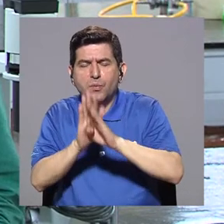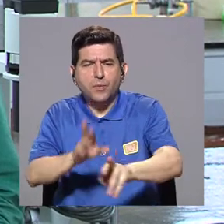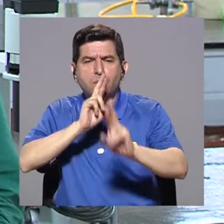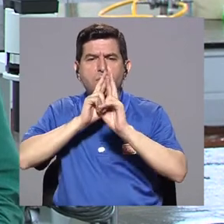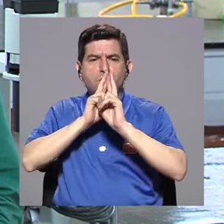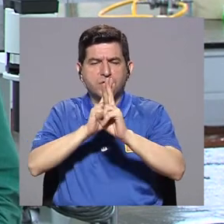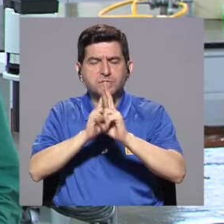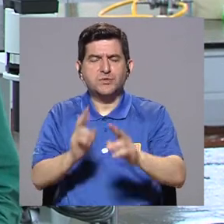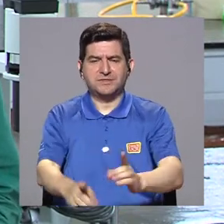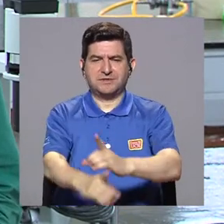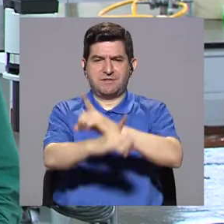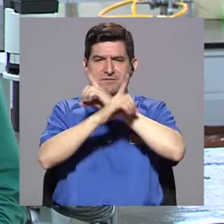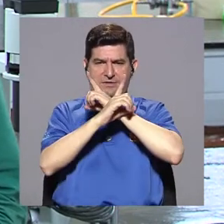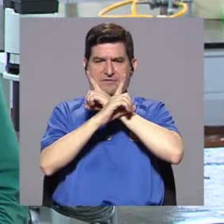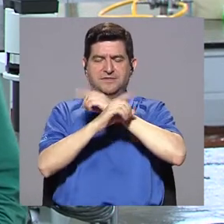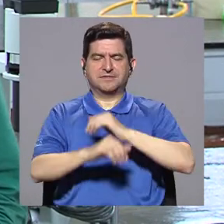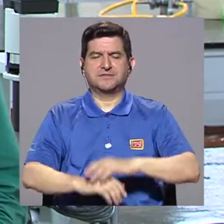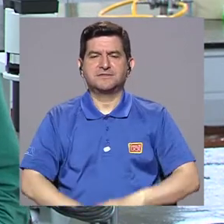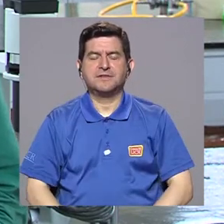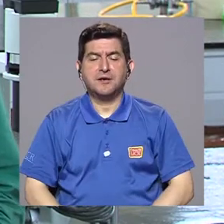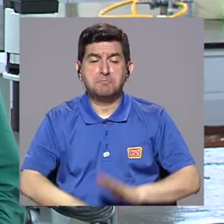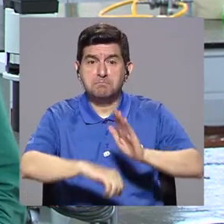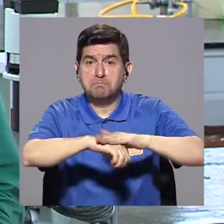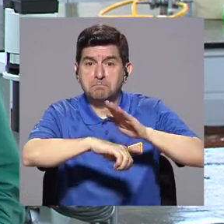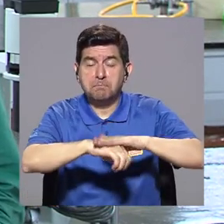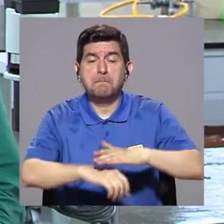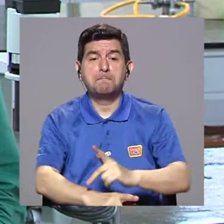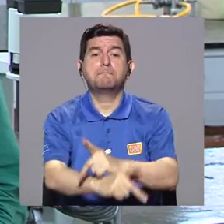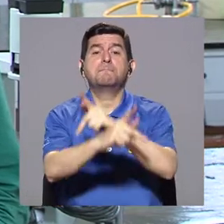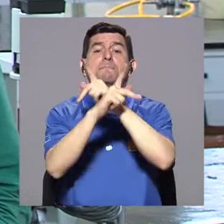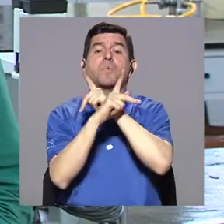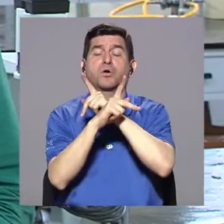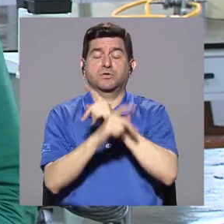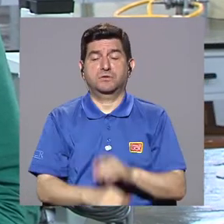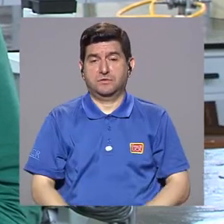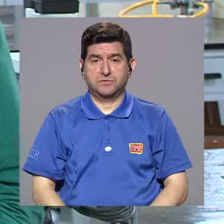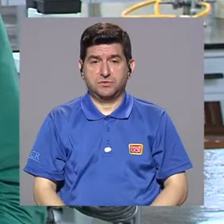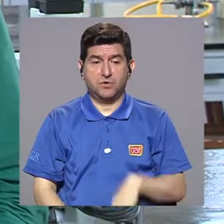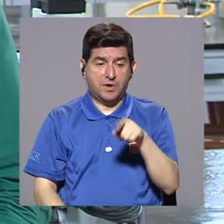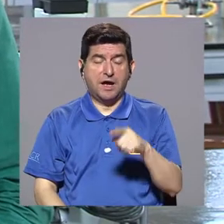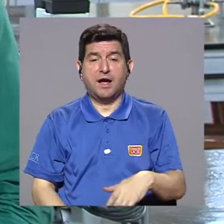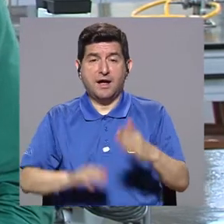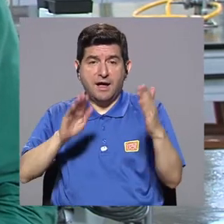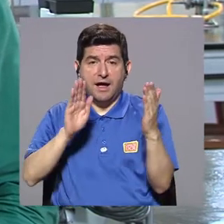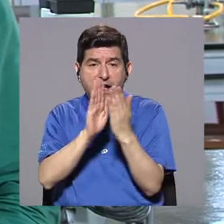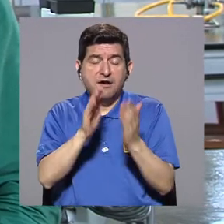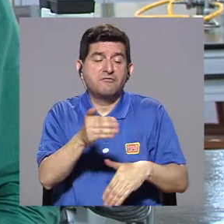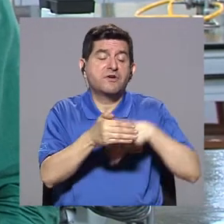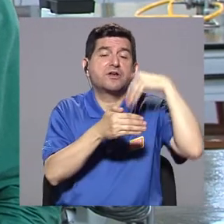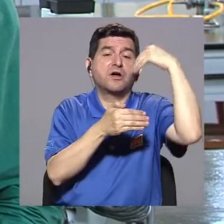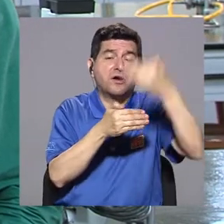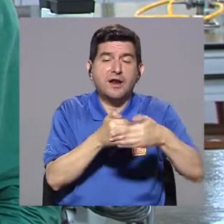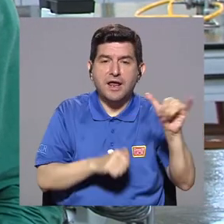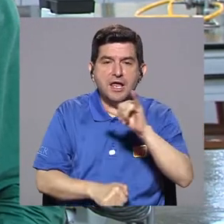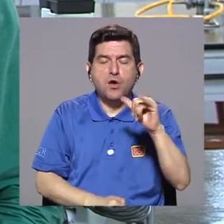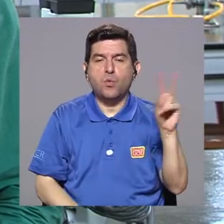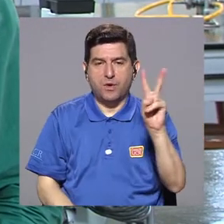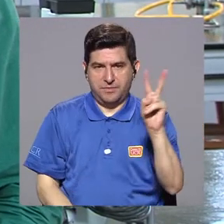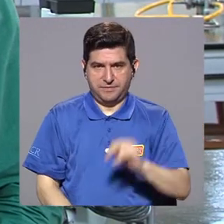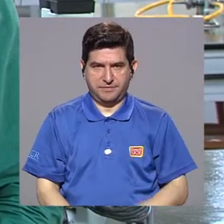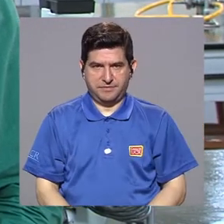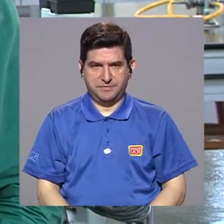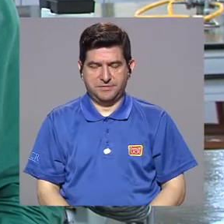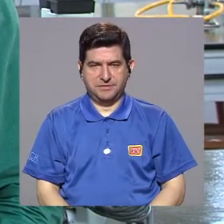una respuesta inmunitaria que le permite protegerse a una exposición posterior al mismo